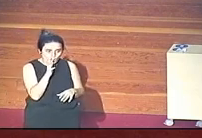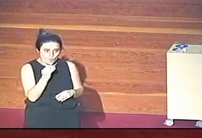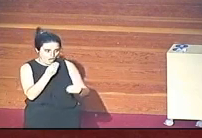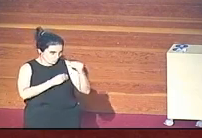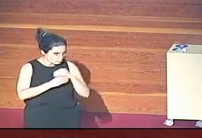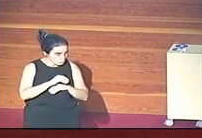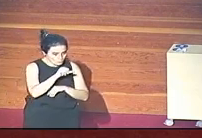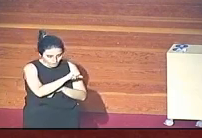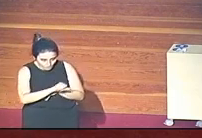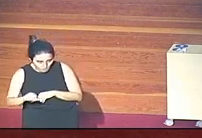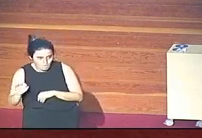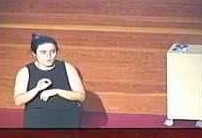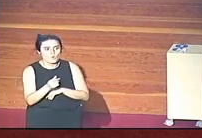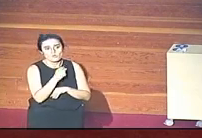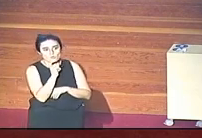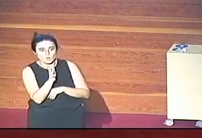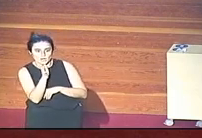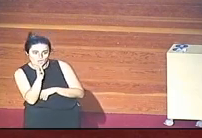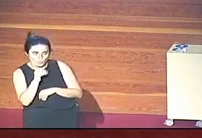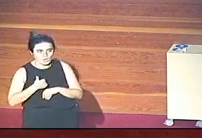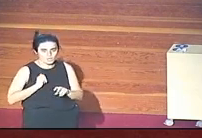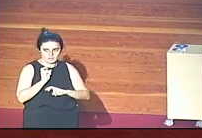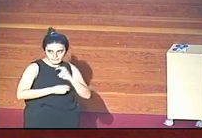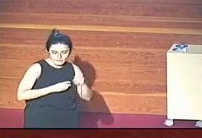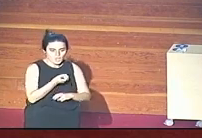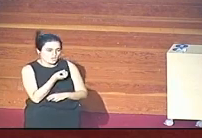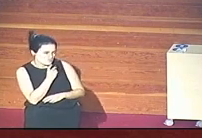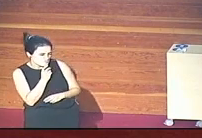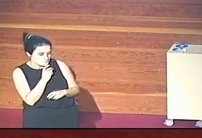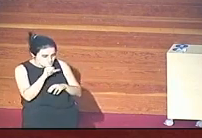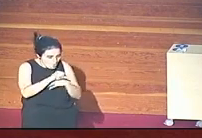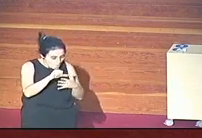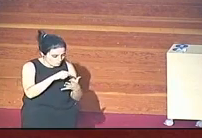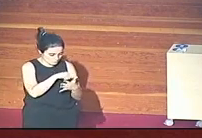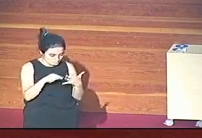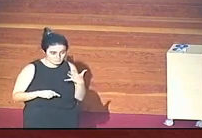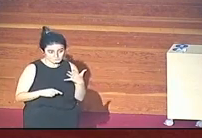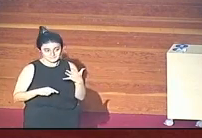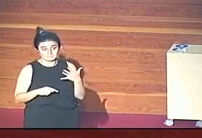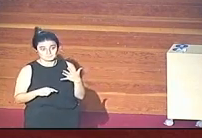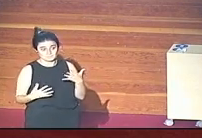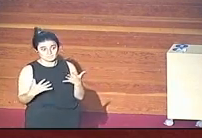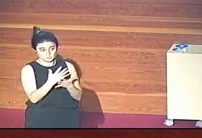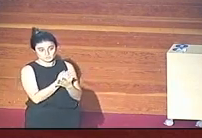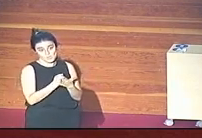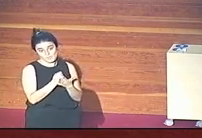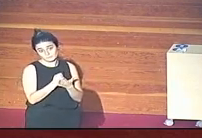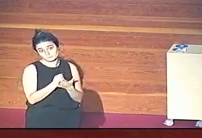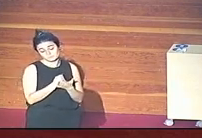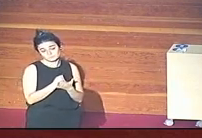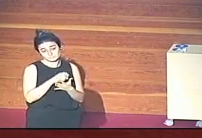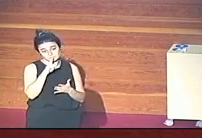cómo se hace si es con agua regenerada con agua reciclada bueno pues todos esos temas se pueden sacar de un